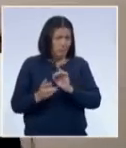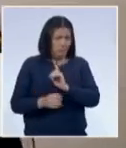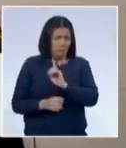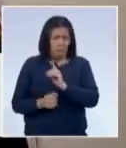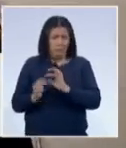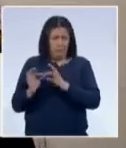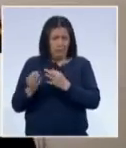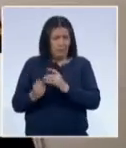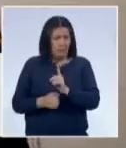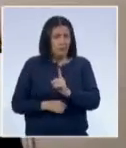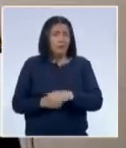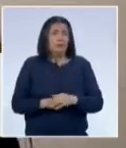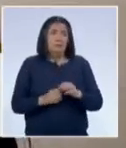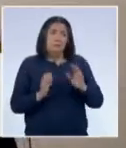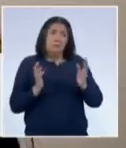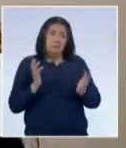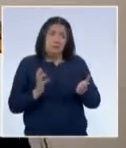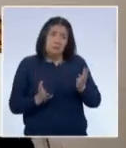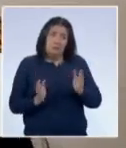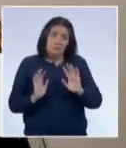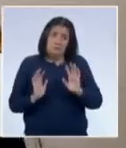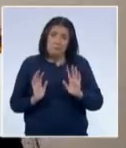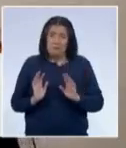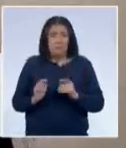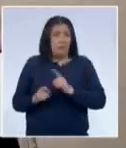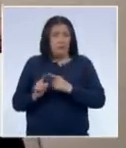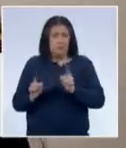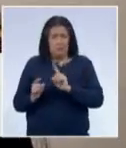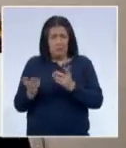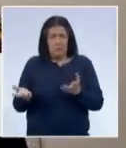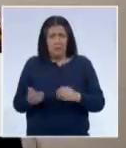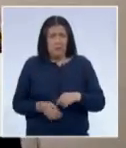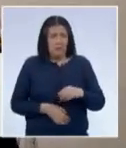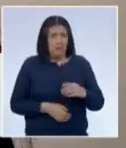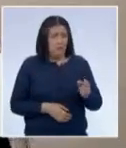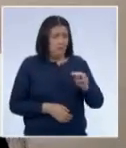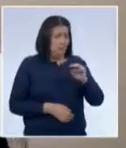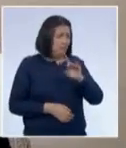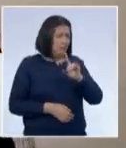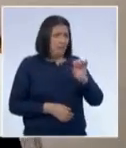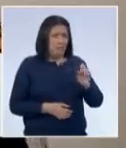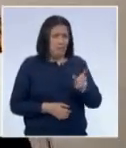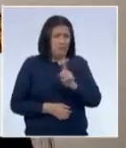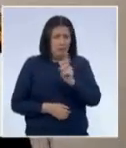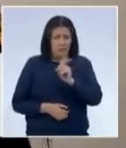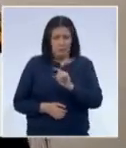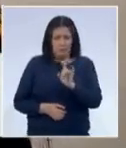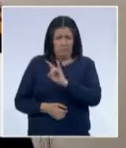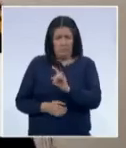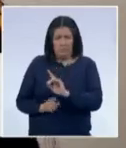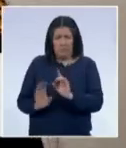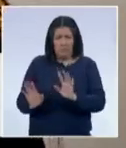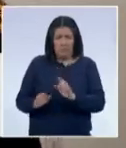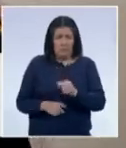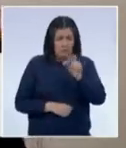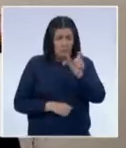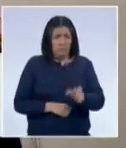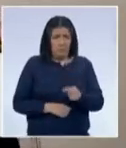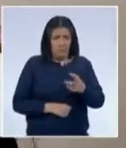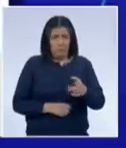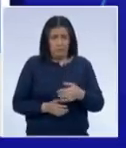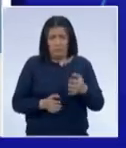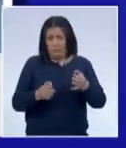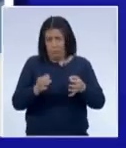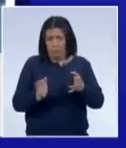y en el caso que lo tuviera que no es el caso melissa nunca haría uso de ese tipo de herramientas porque es una persona muy